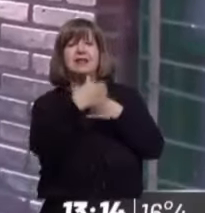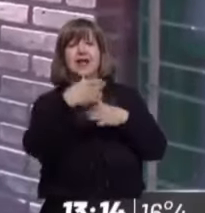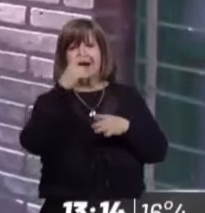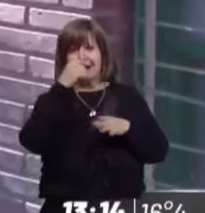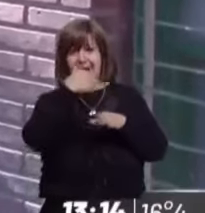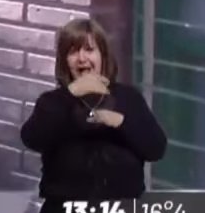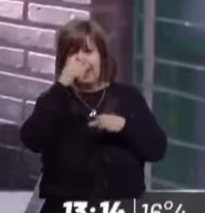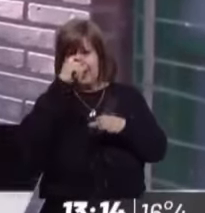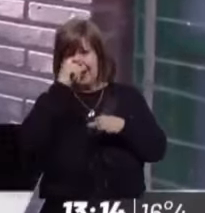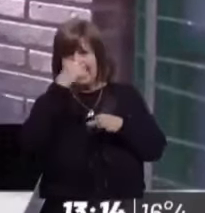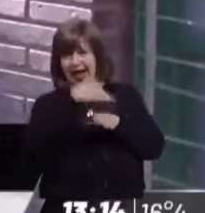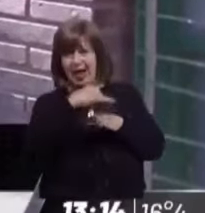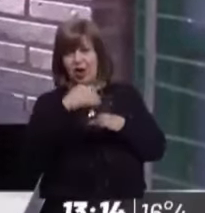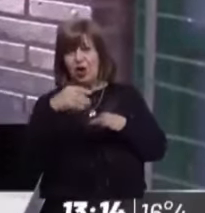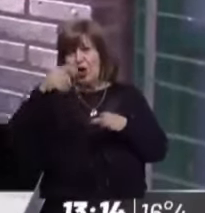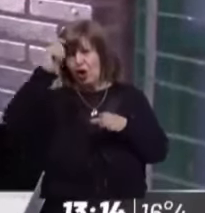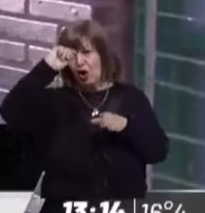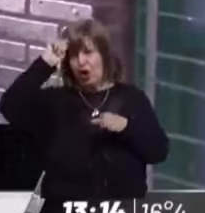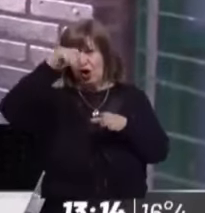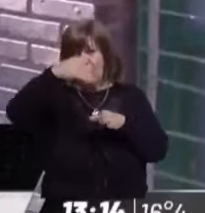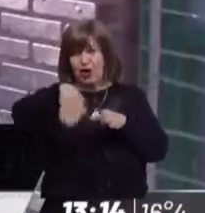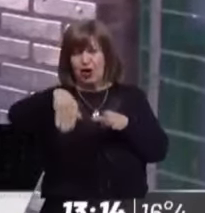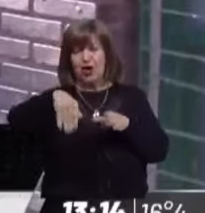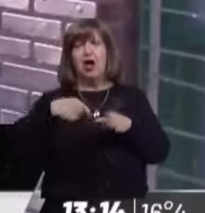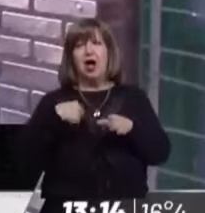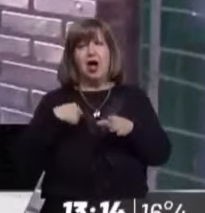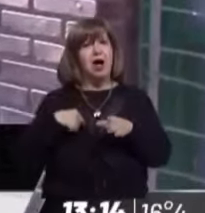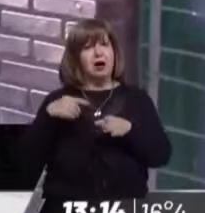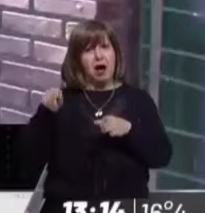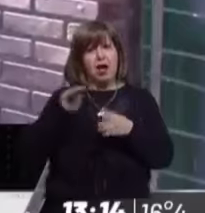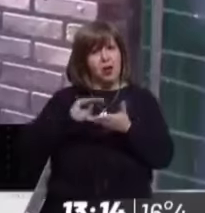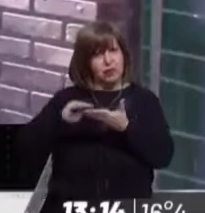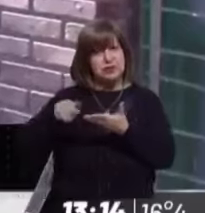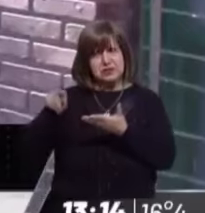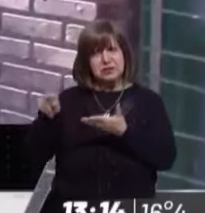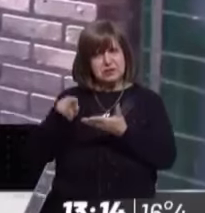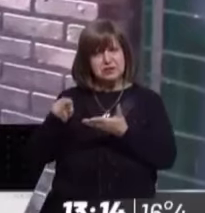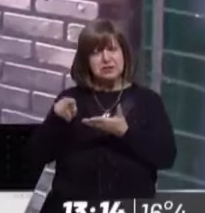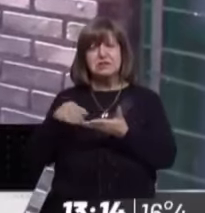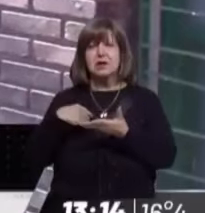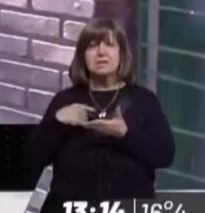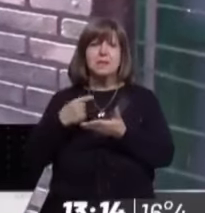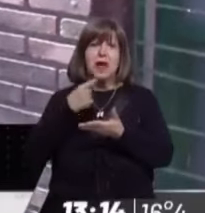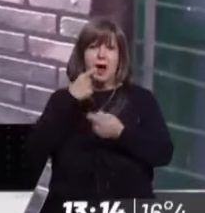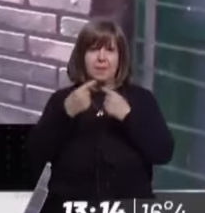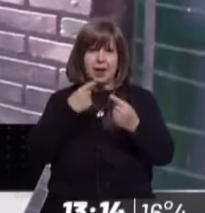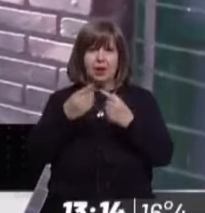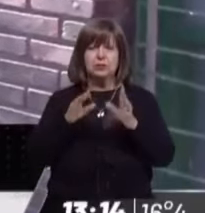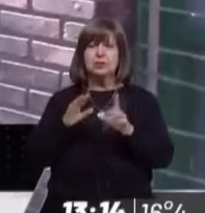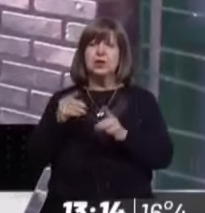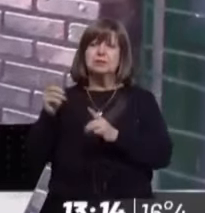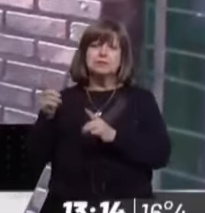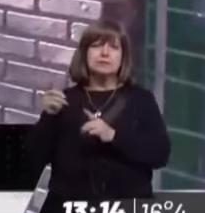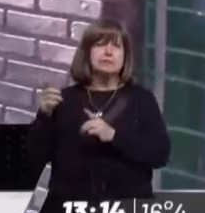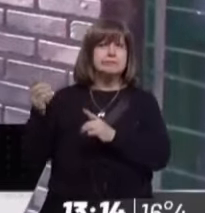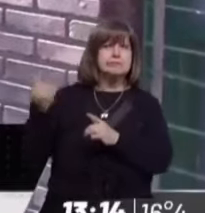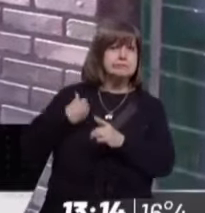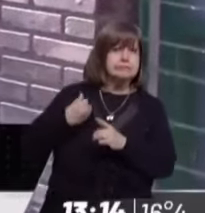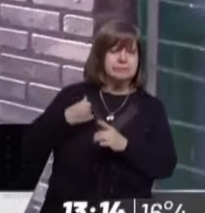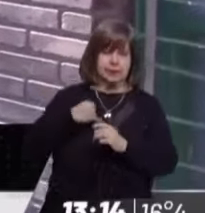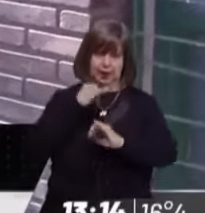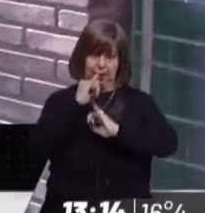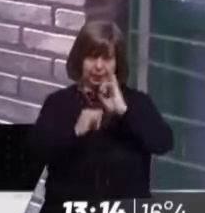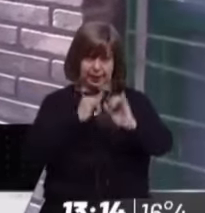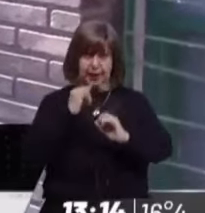en Belgrano, a metros de Colón. Acá funcionan en realidad varios registros. Contarles una problemática que está